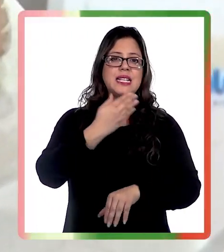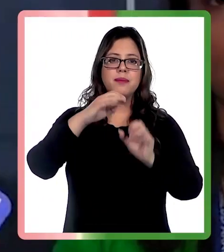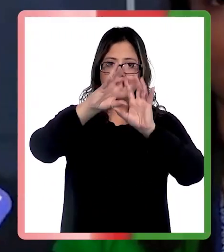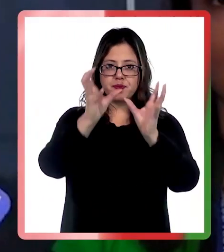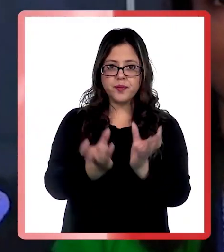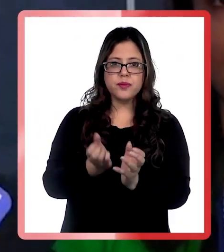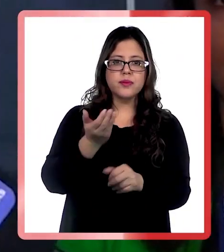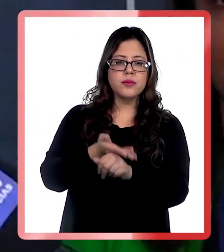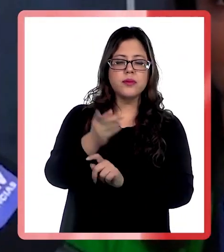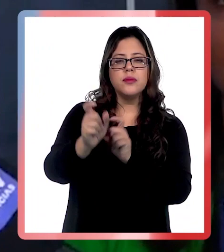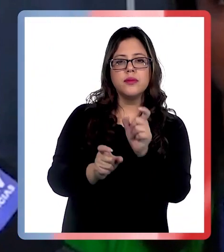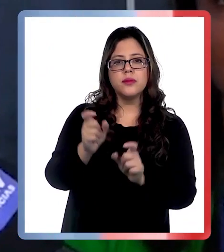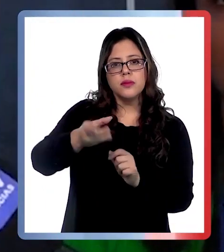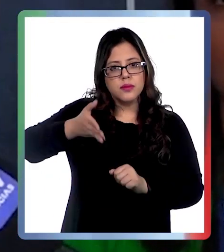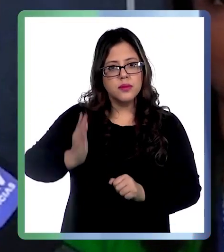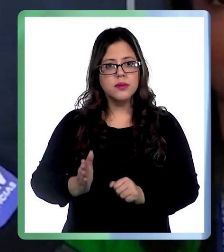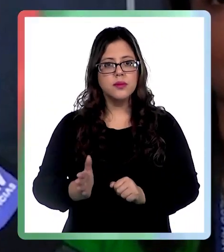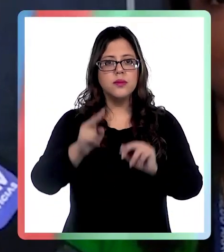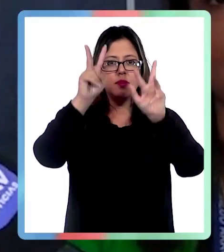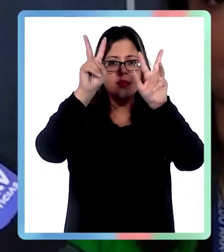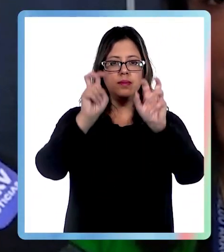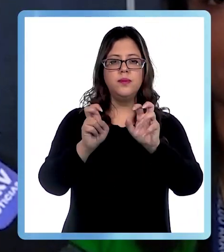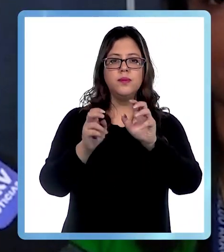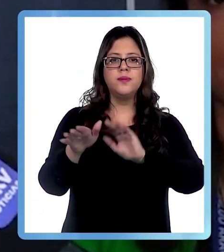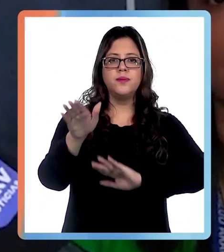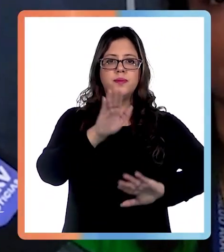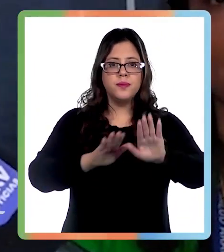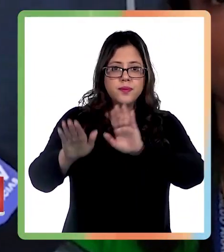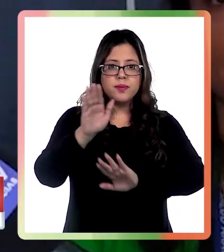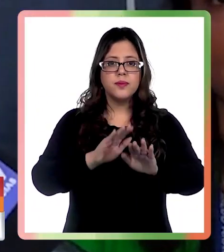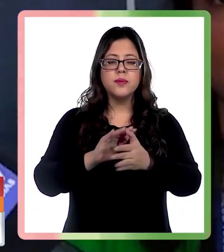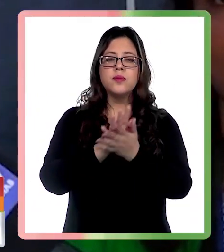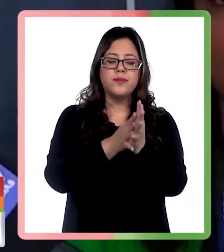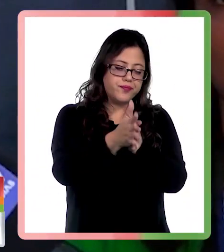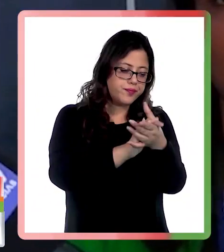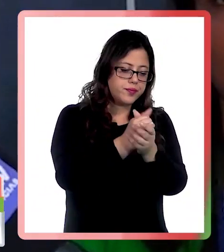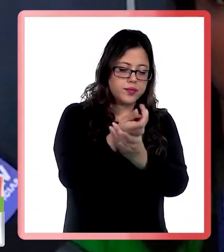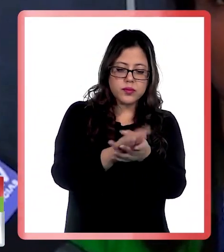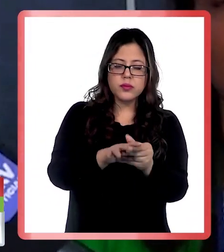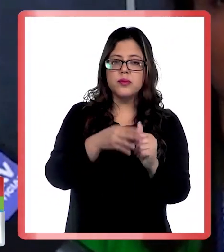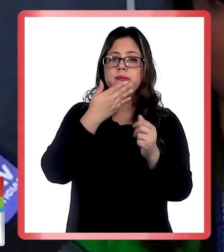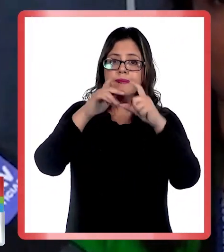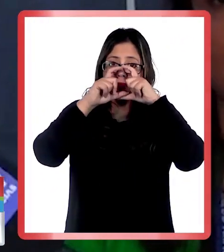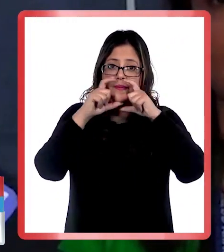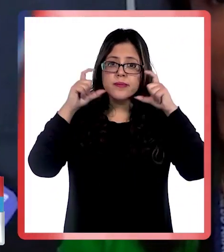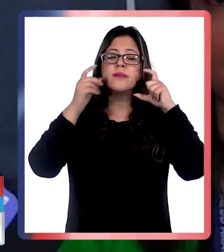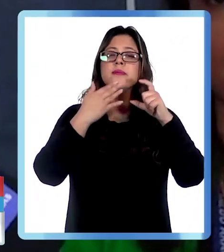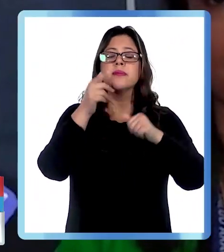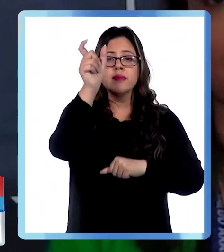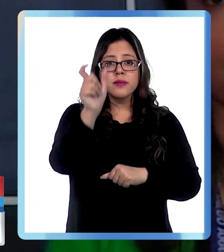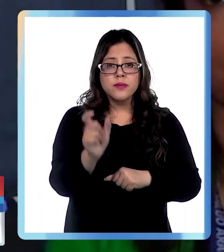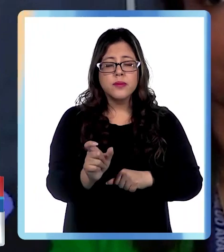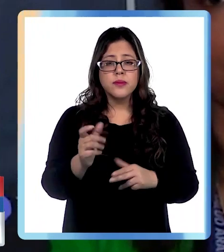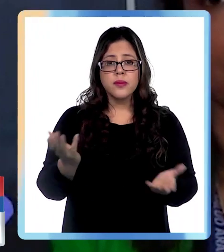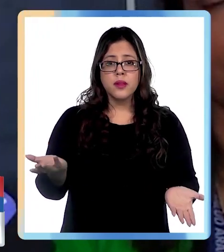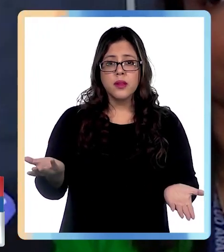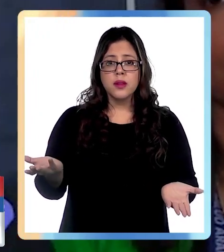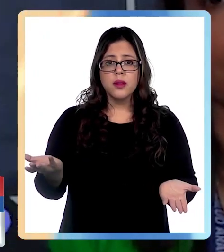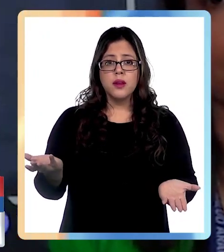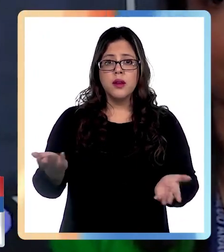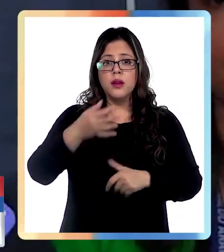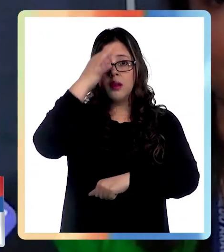llamado a que las personas mantengan las medidas de higiene como el lavado de manos el uso de mascarilla si la persona tiene